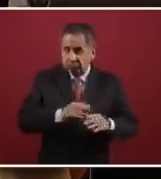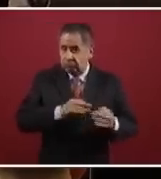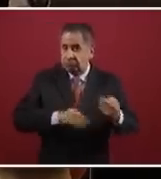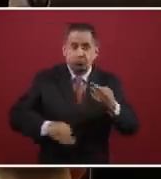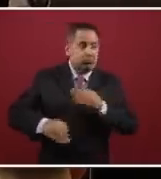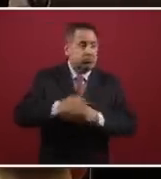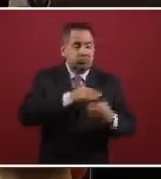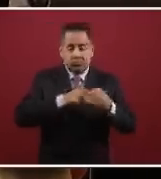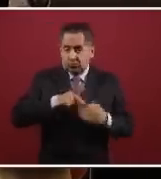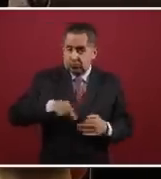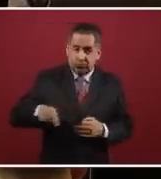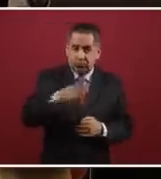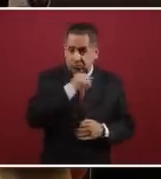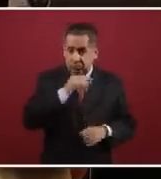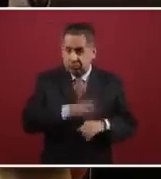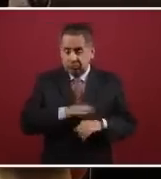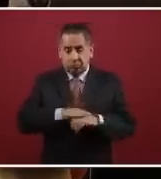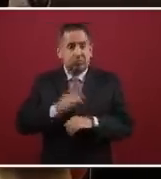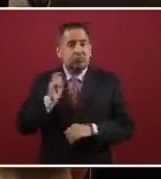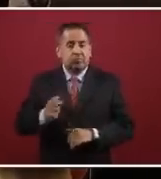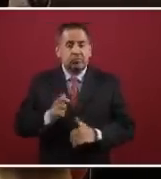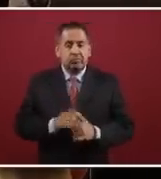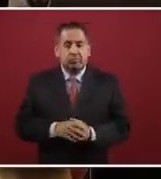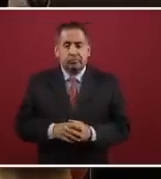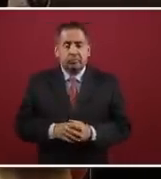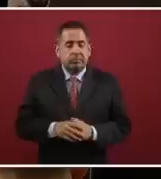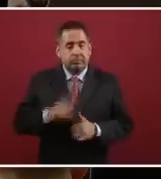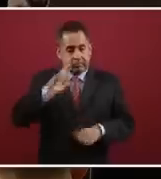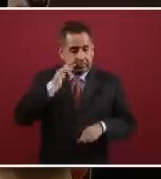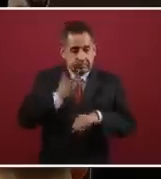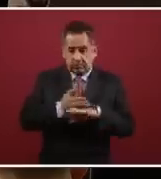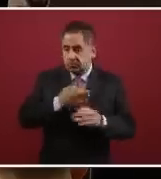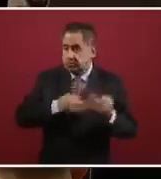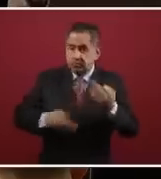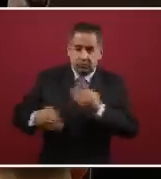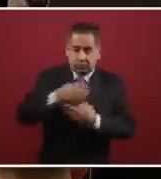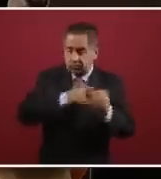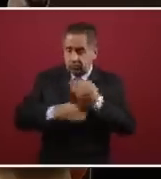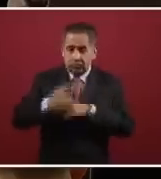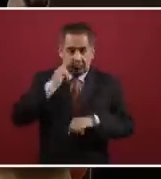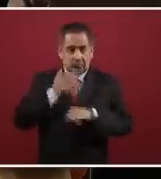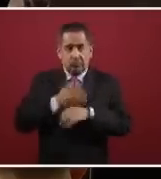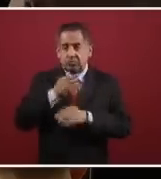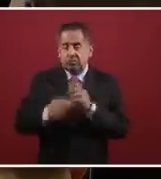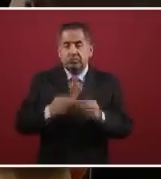todos, porque es responsabilidad de todos.